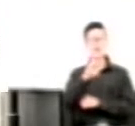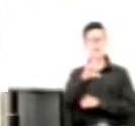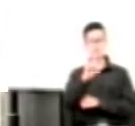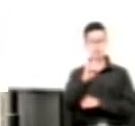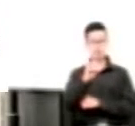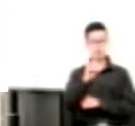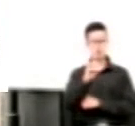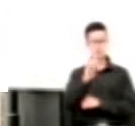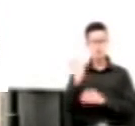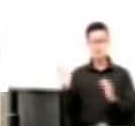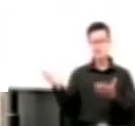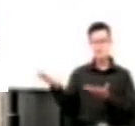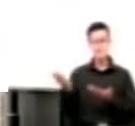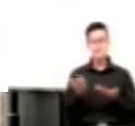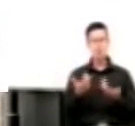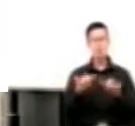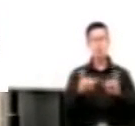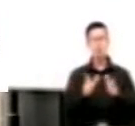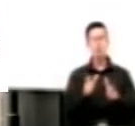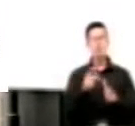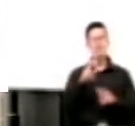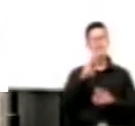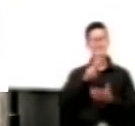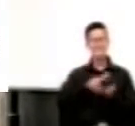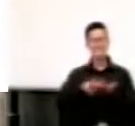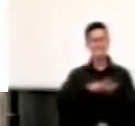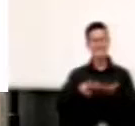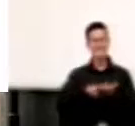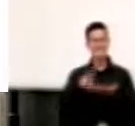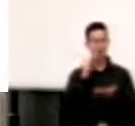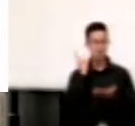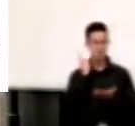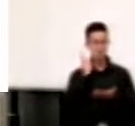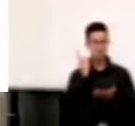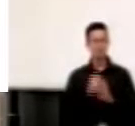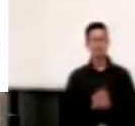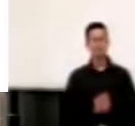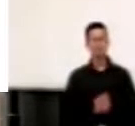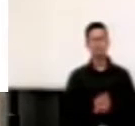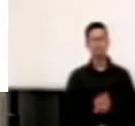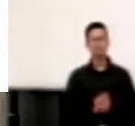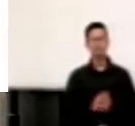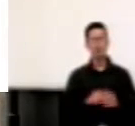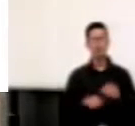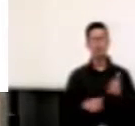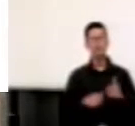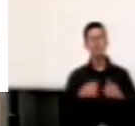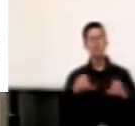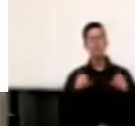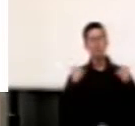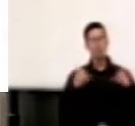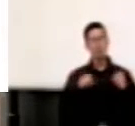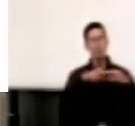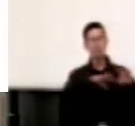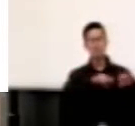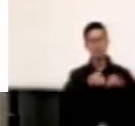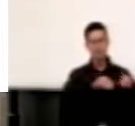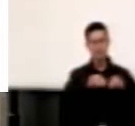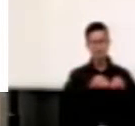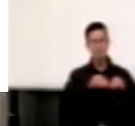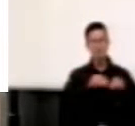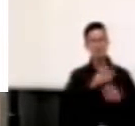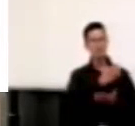del Partido Verde ante el Consejo. A Humberto Baltazar, delegado estatal de Jóvenes en Movimiento, de Movimiento